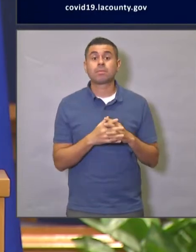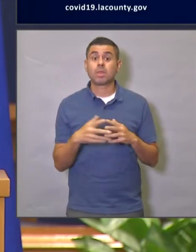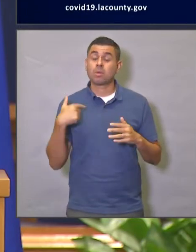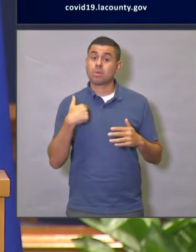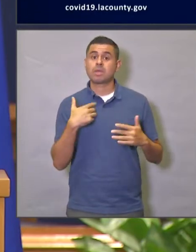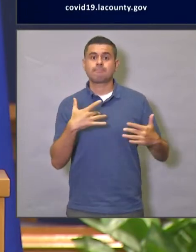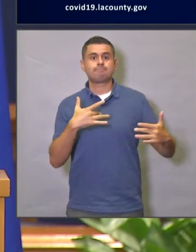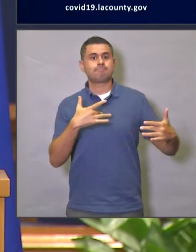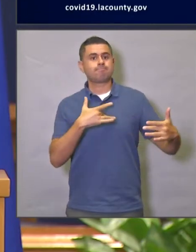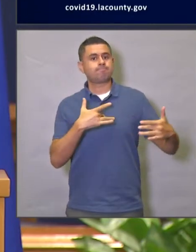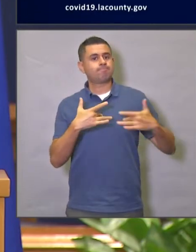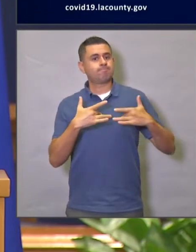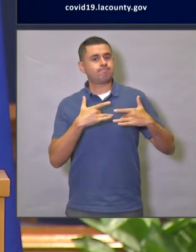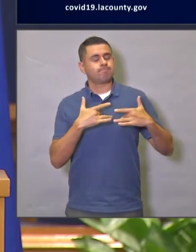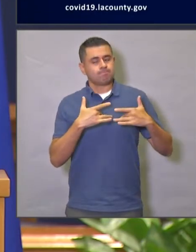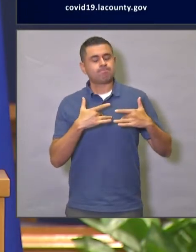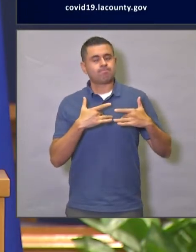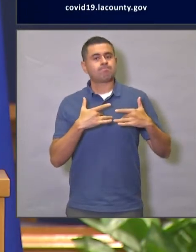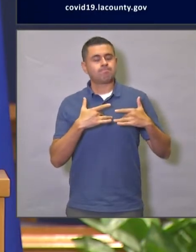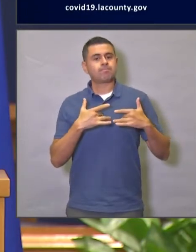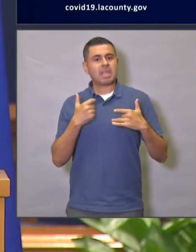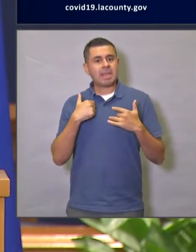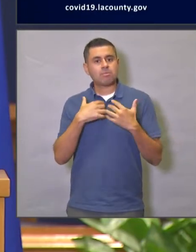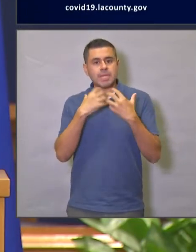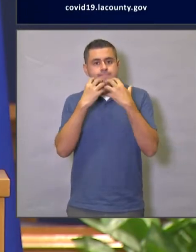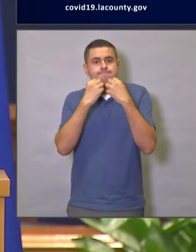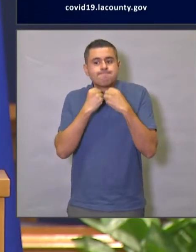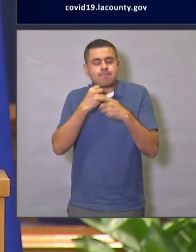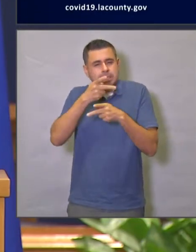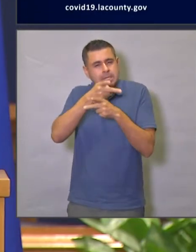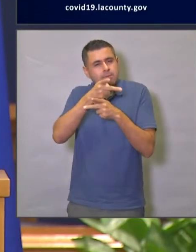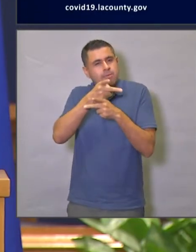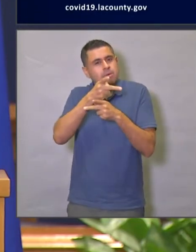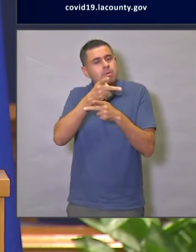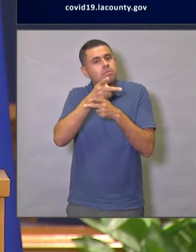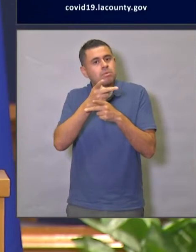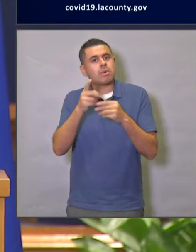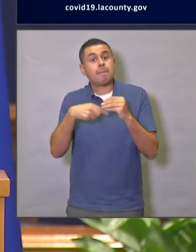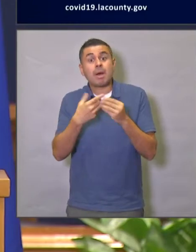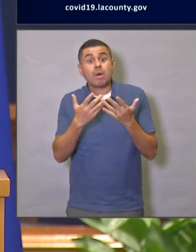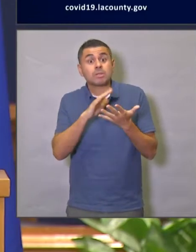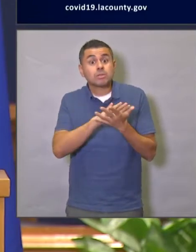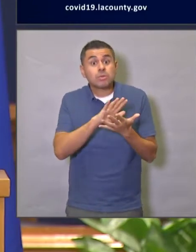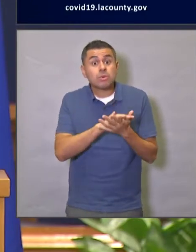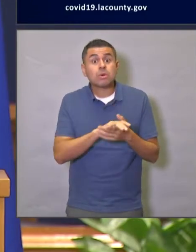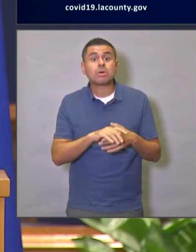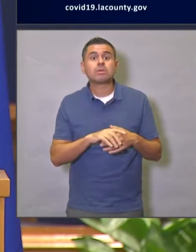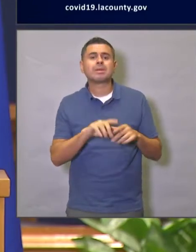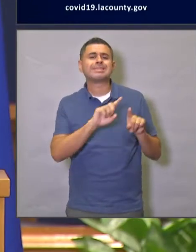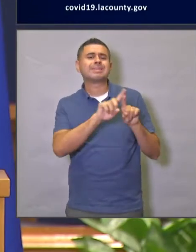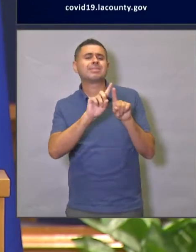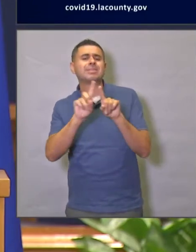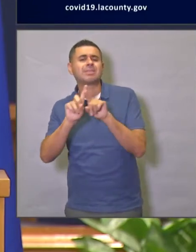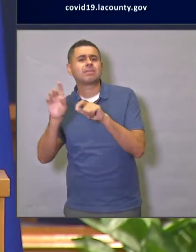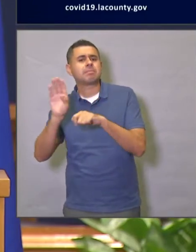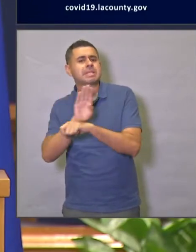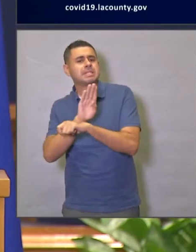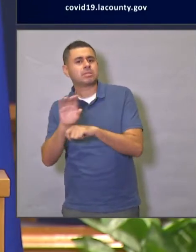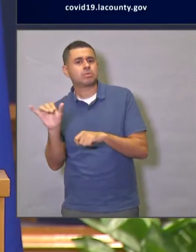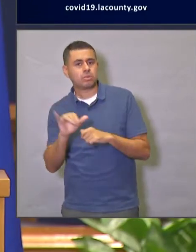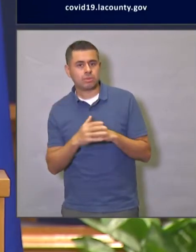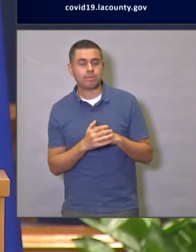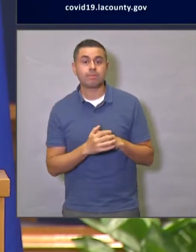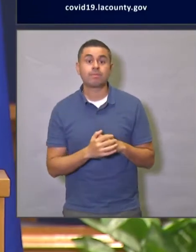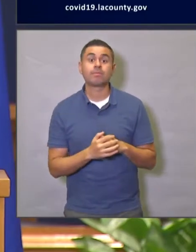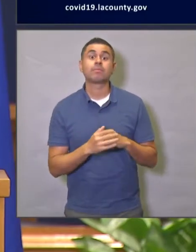cautelosos en la forma en que reabrimos escuelas, negocios y otras instituciones. Después de reabrir